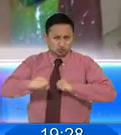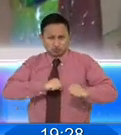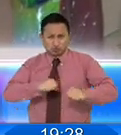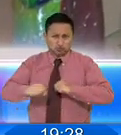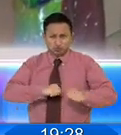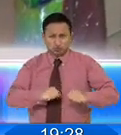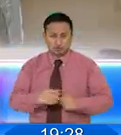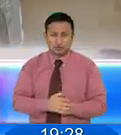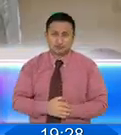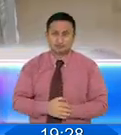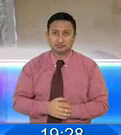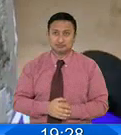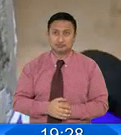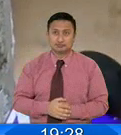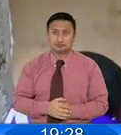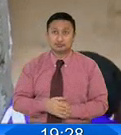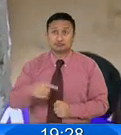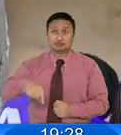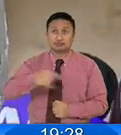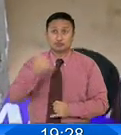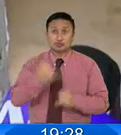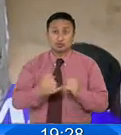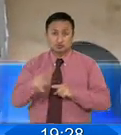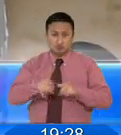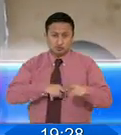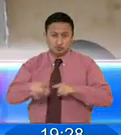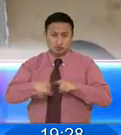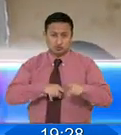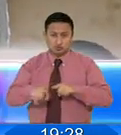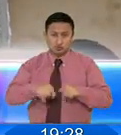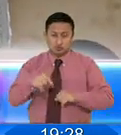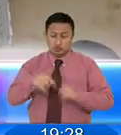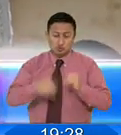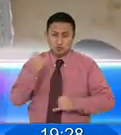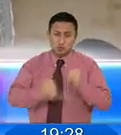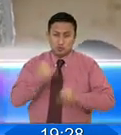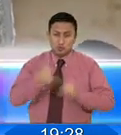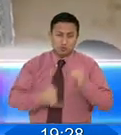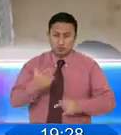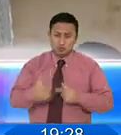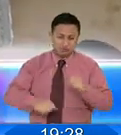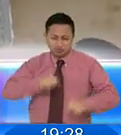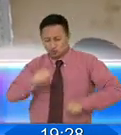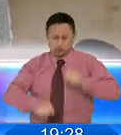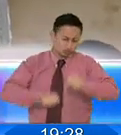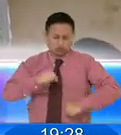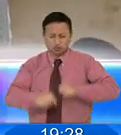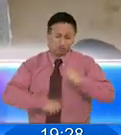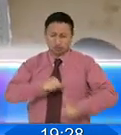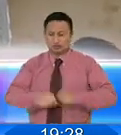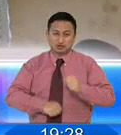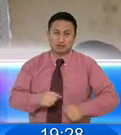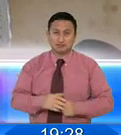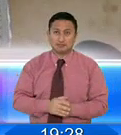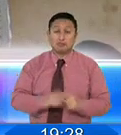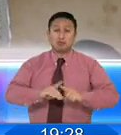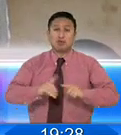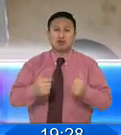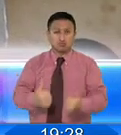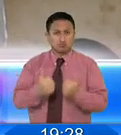lo hará. ¿Cómo atacó? Él tal vez diría esto es lo último, si ya no hay de ahí otra forma, pues tal vez, pero él atacó